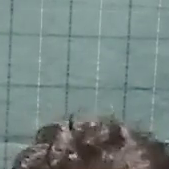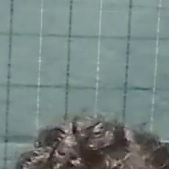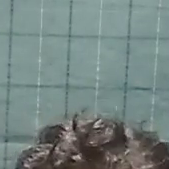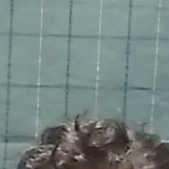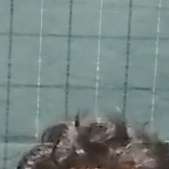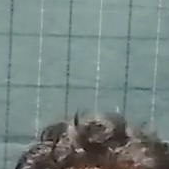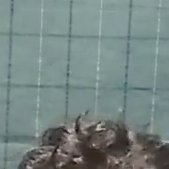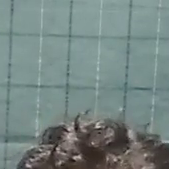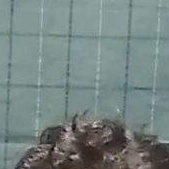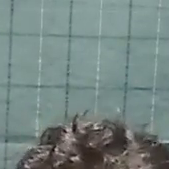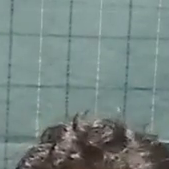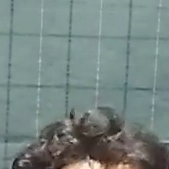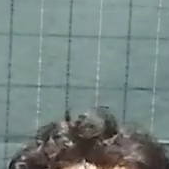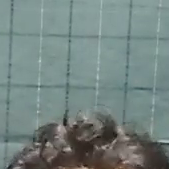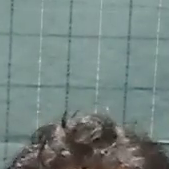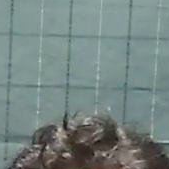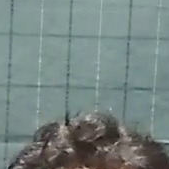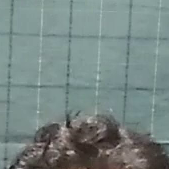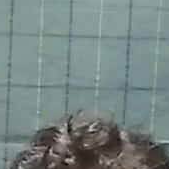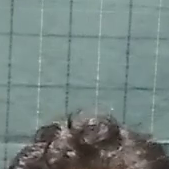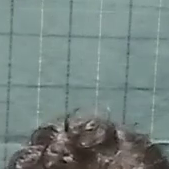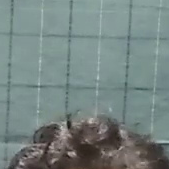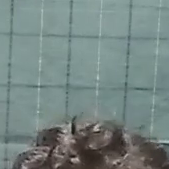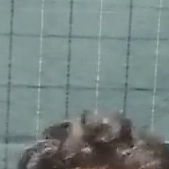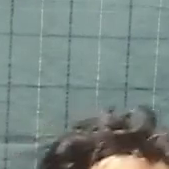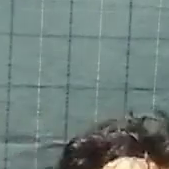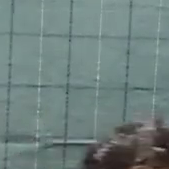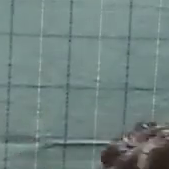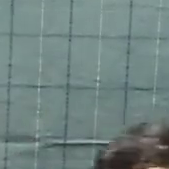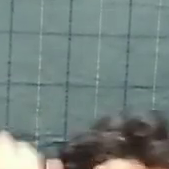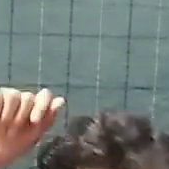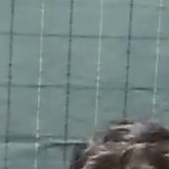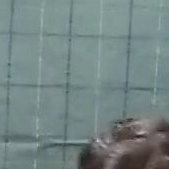apoyo. Y no olviden ver los videos que estamos subiendo